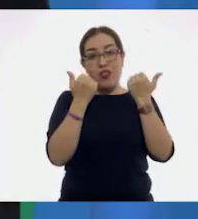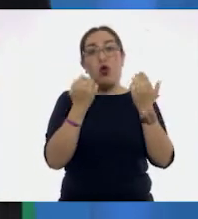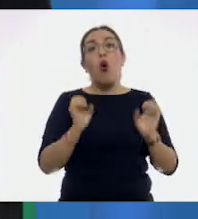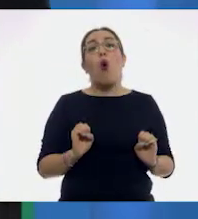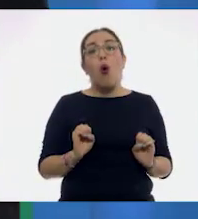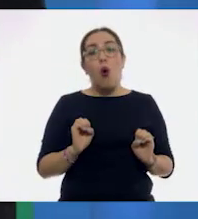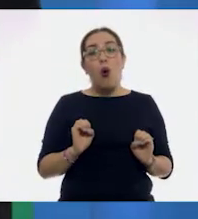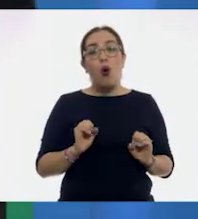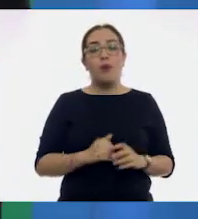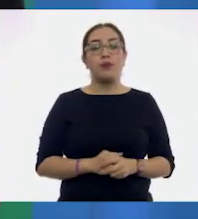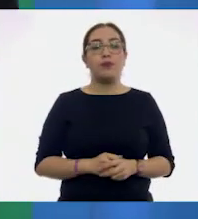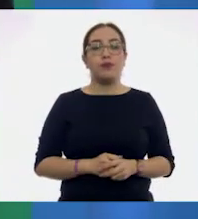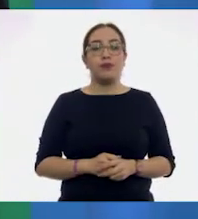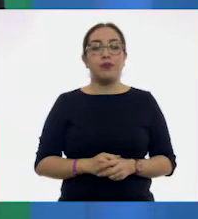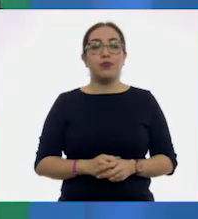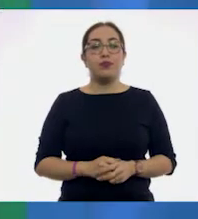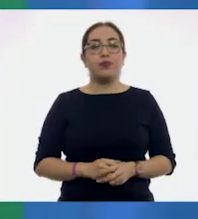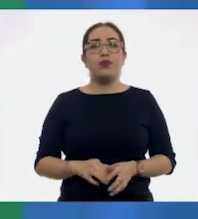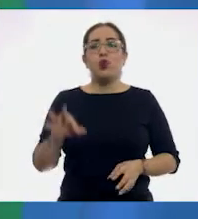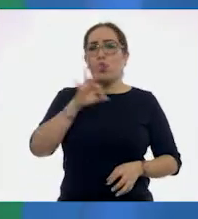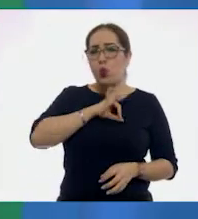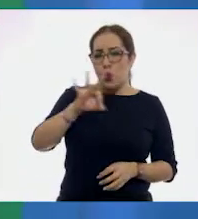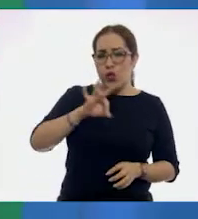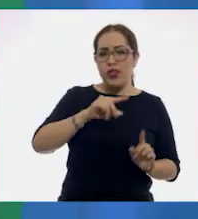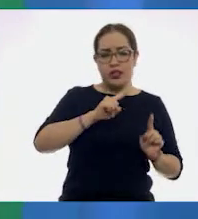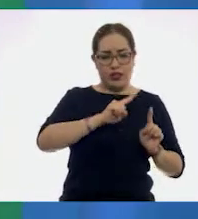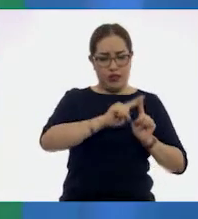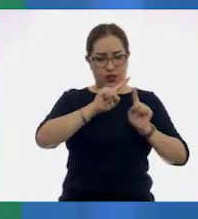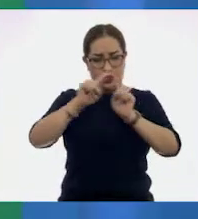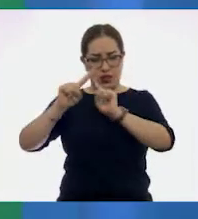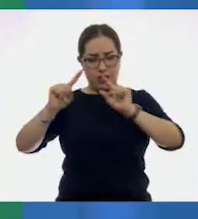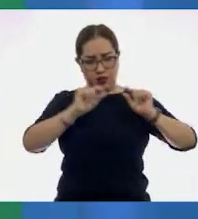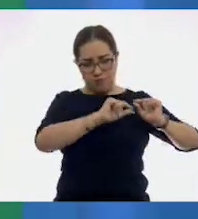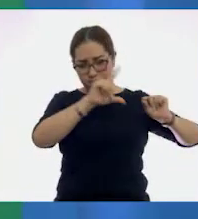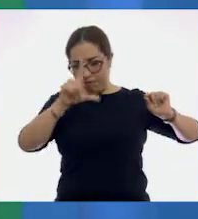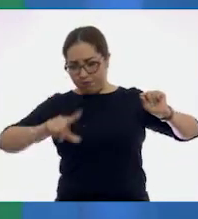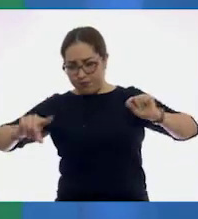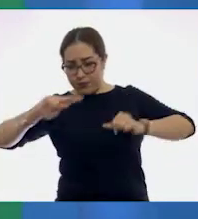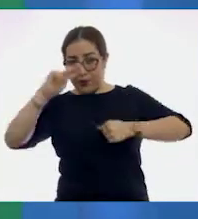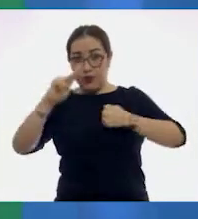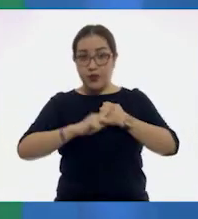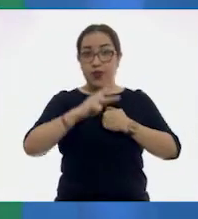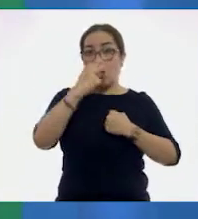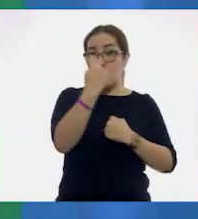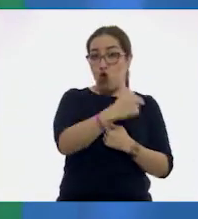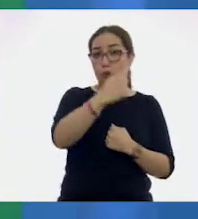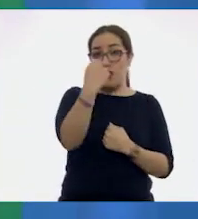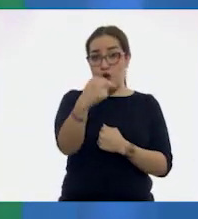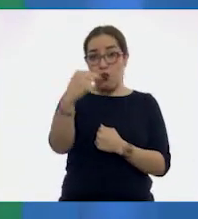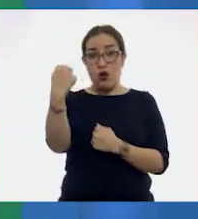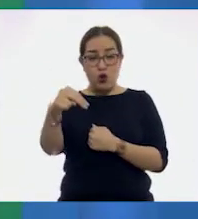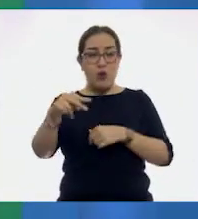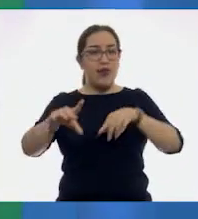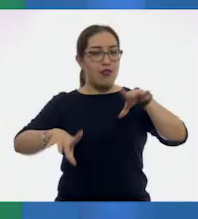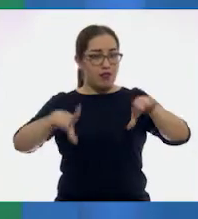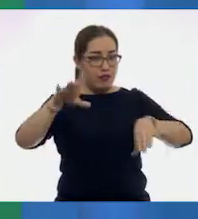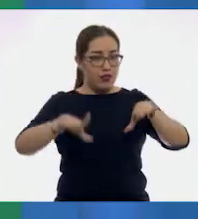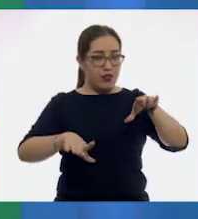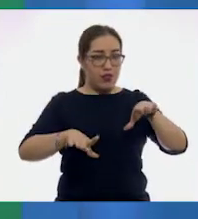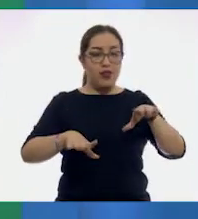bien, pueden habitar en varias partes del país, pero se les llama de forma distinta, dependiendo de la región en